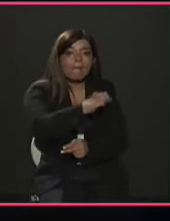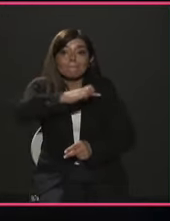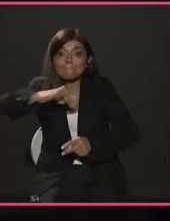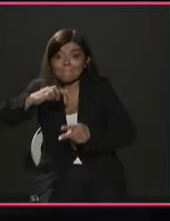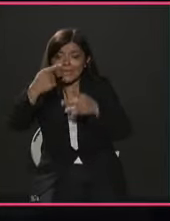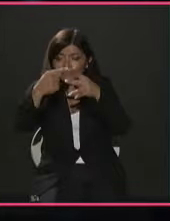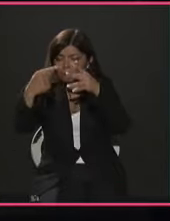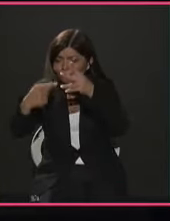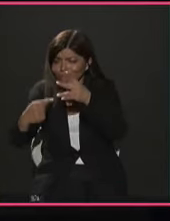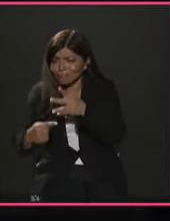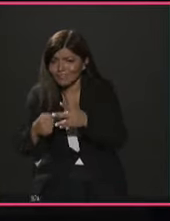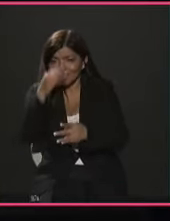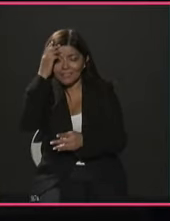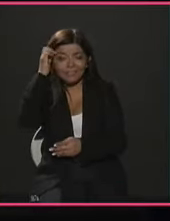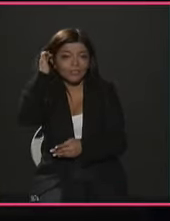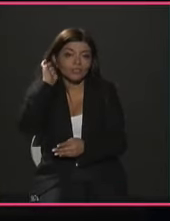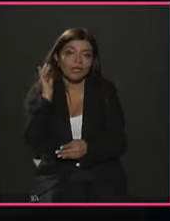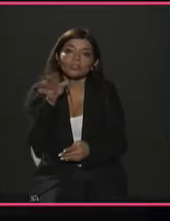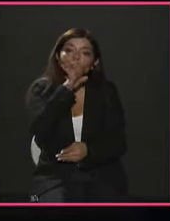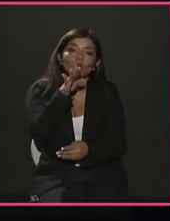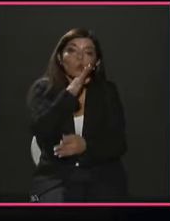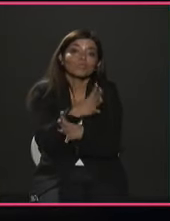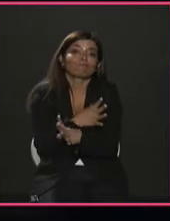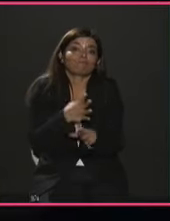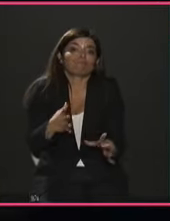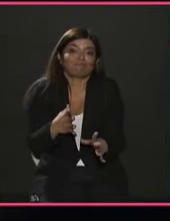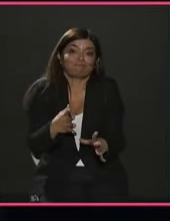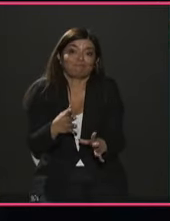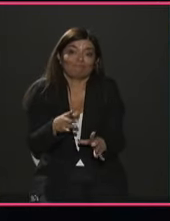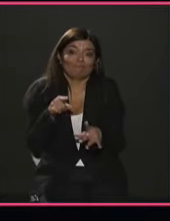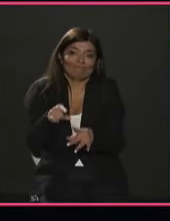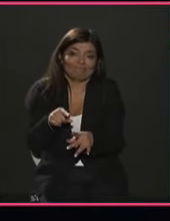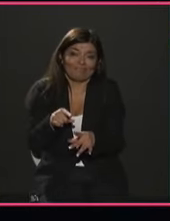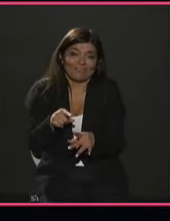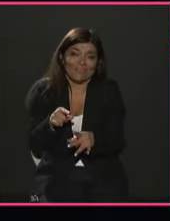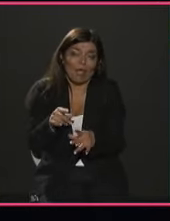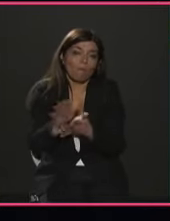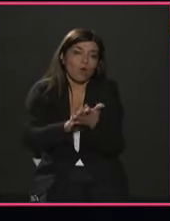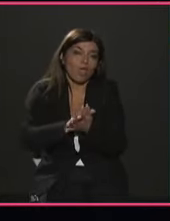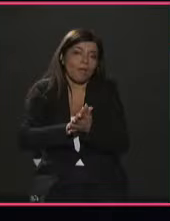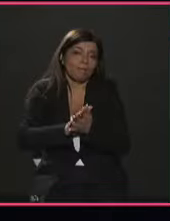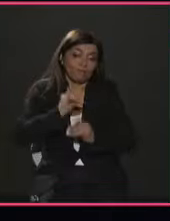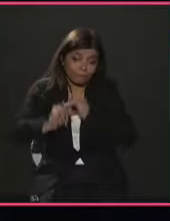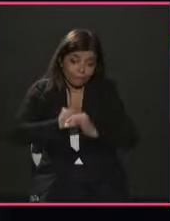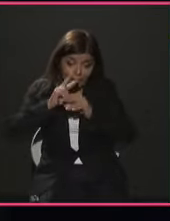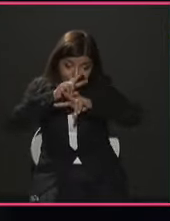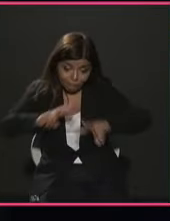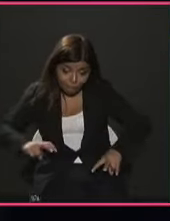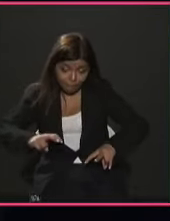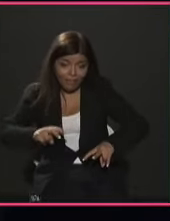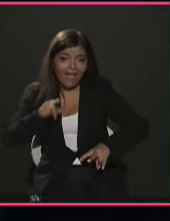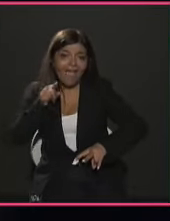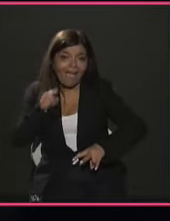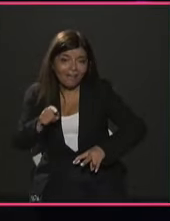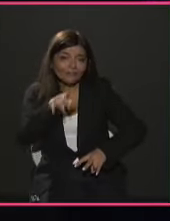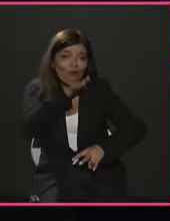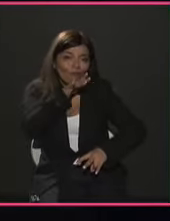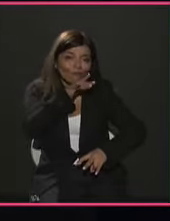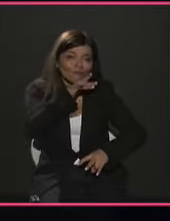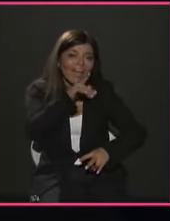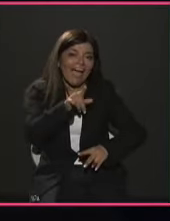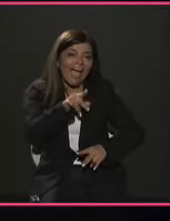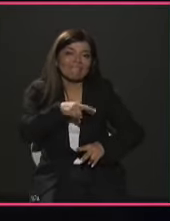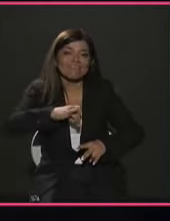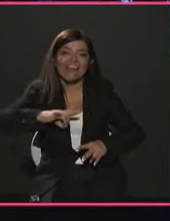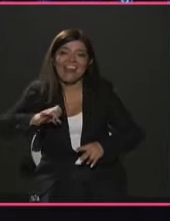10 veces que se en una búsqueda web normal la universidad